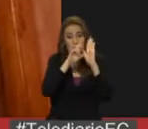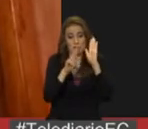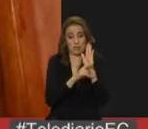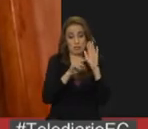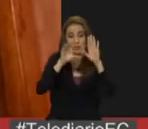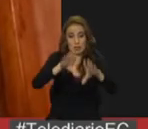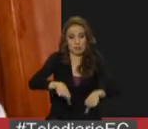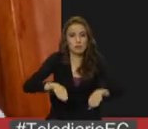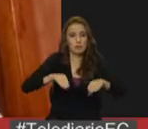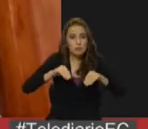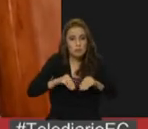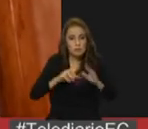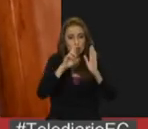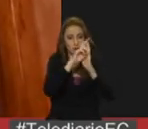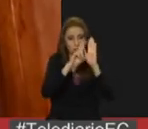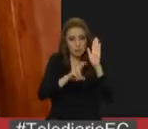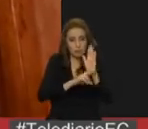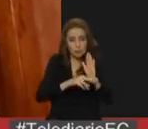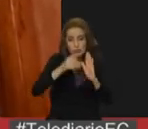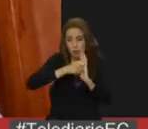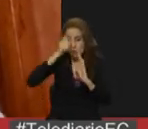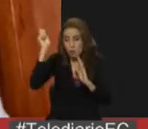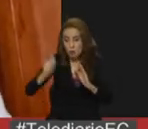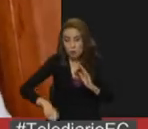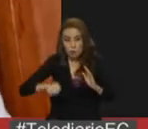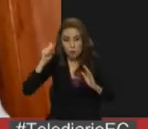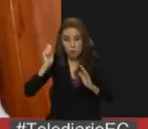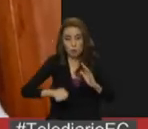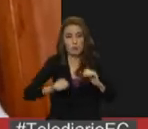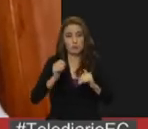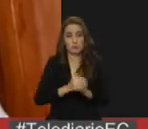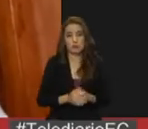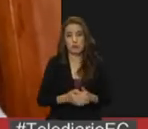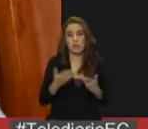dictando los jueces, está bien,